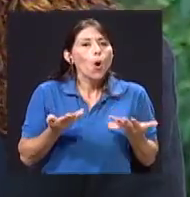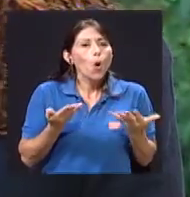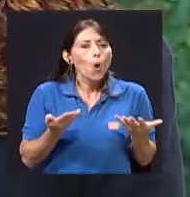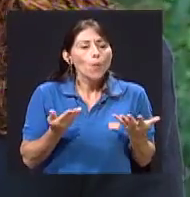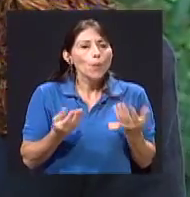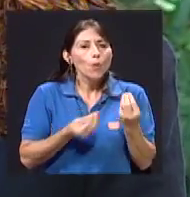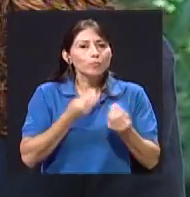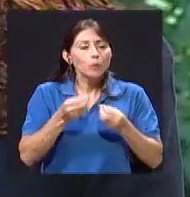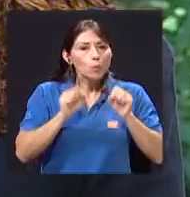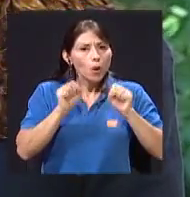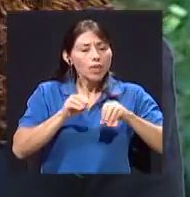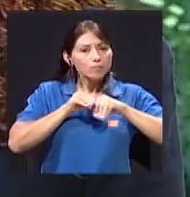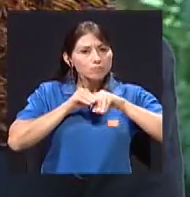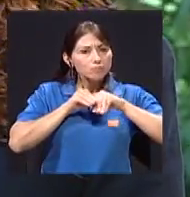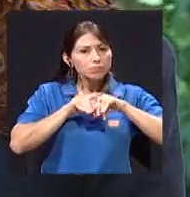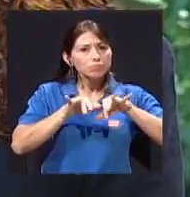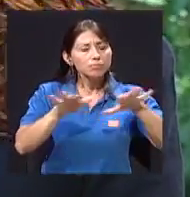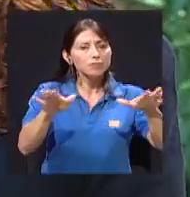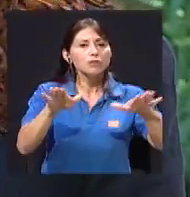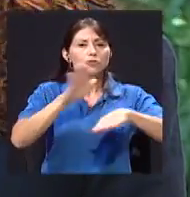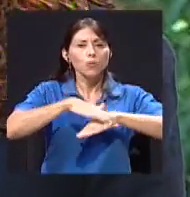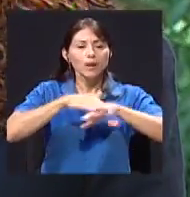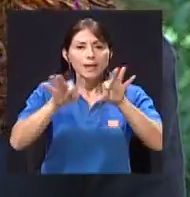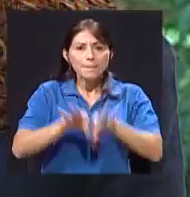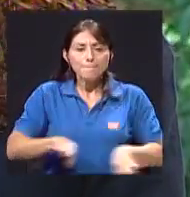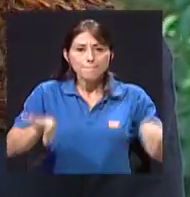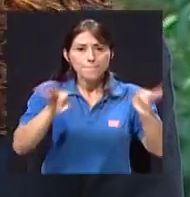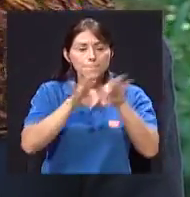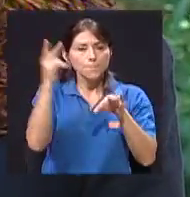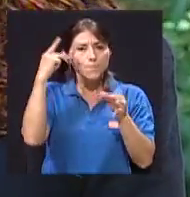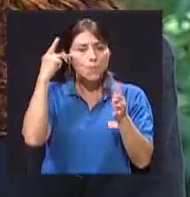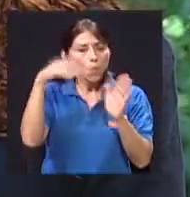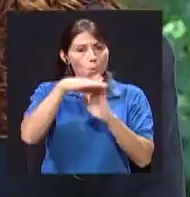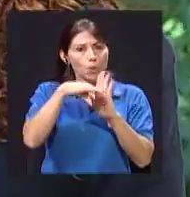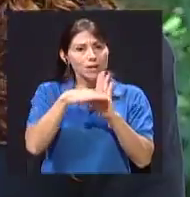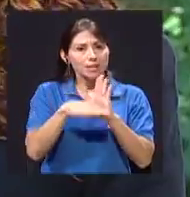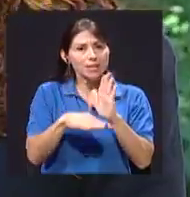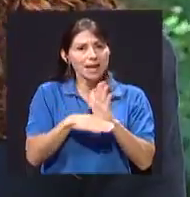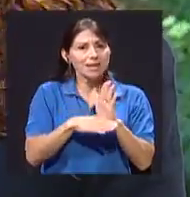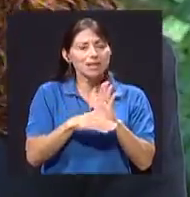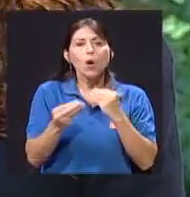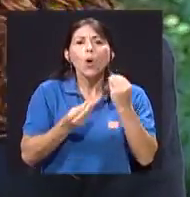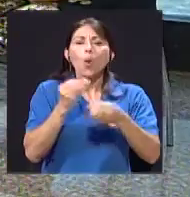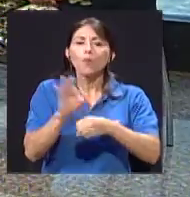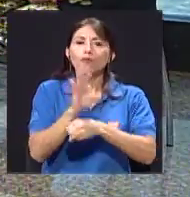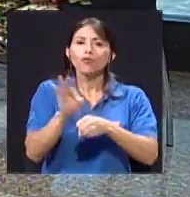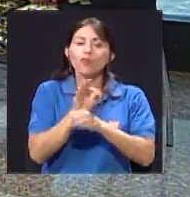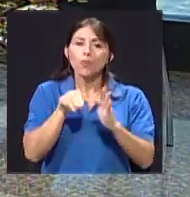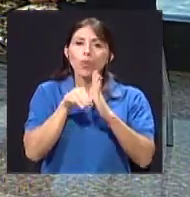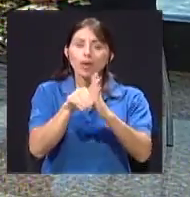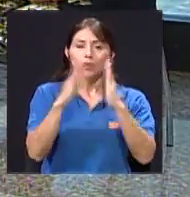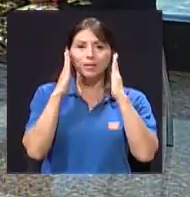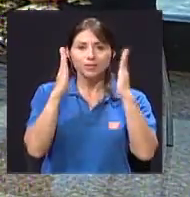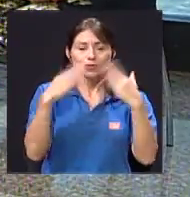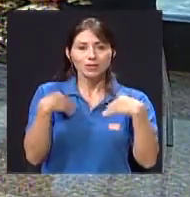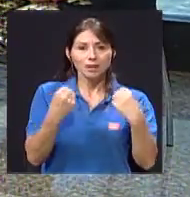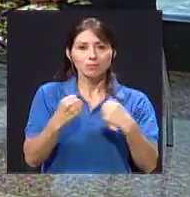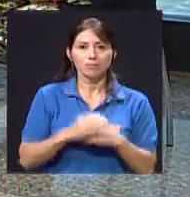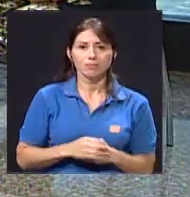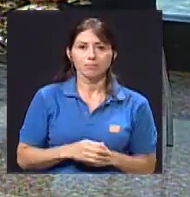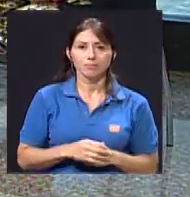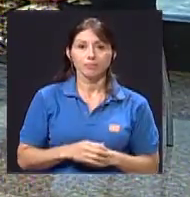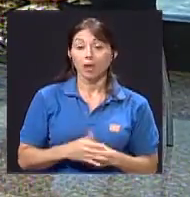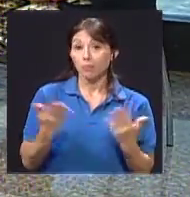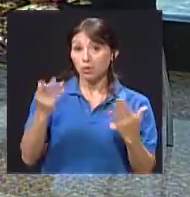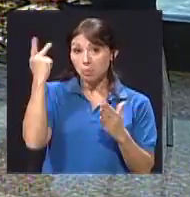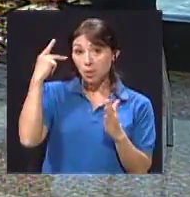doctor Chamizo, sobre esa importancia de las políticas y cómo funciona eso del modelo de atención de salud?